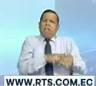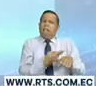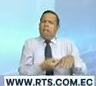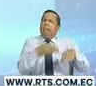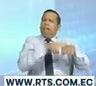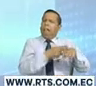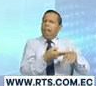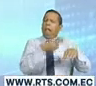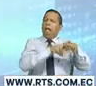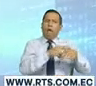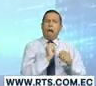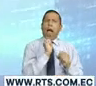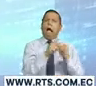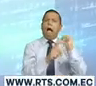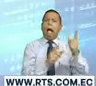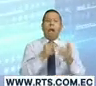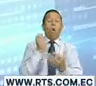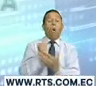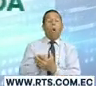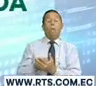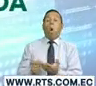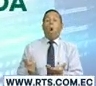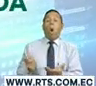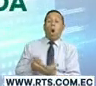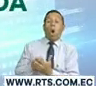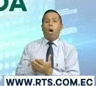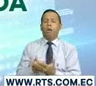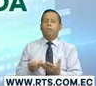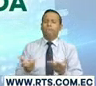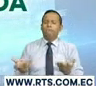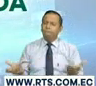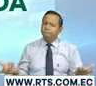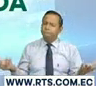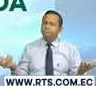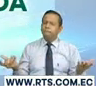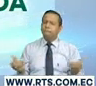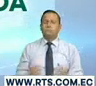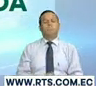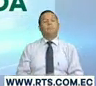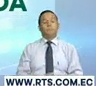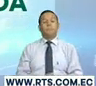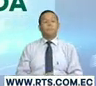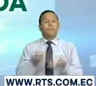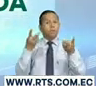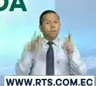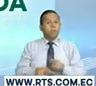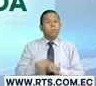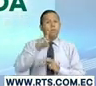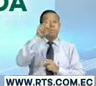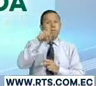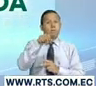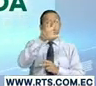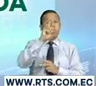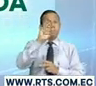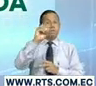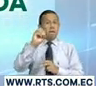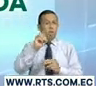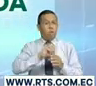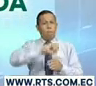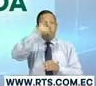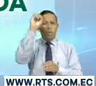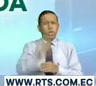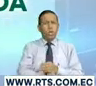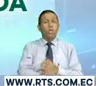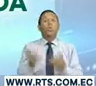1.283% en el Hospital del Guasmo Sur por 144 de esas bolsas y del 1.311% en el Hospital IES